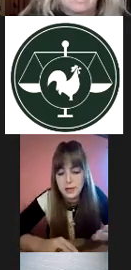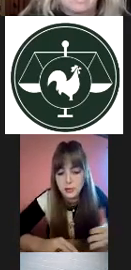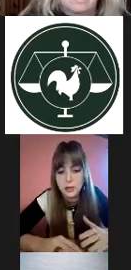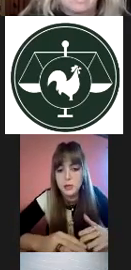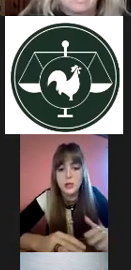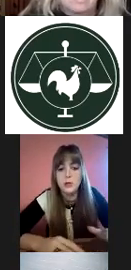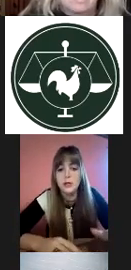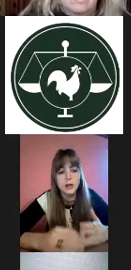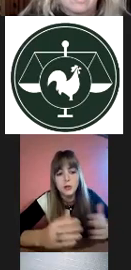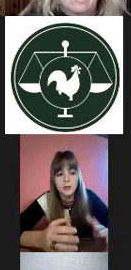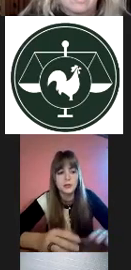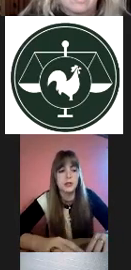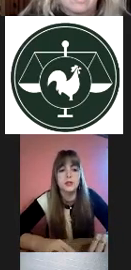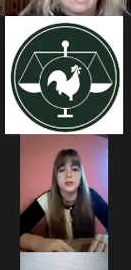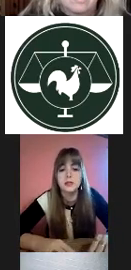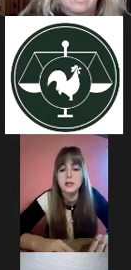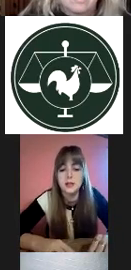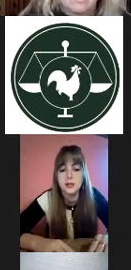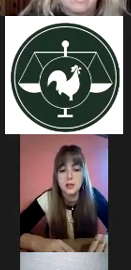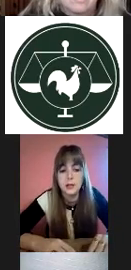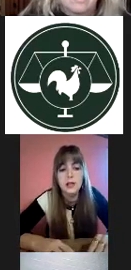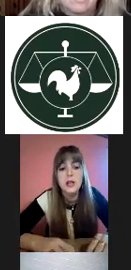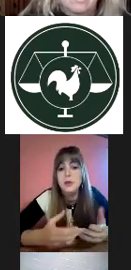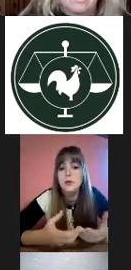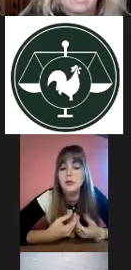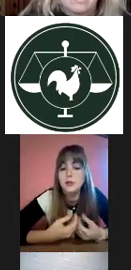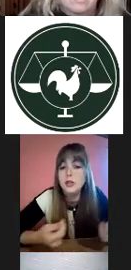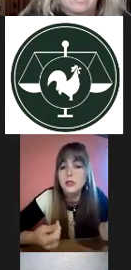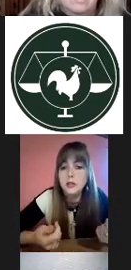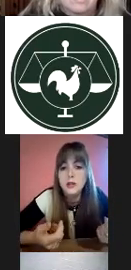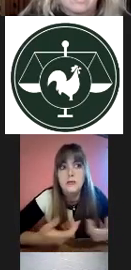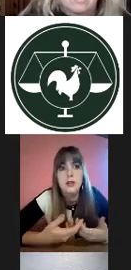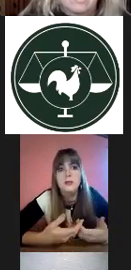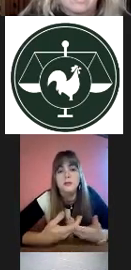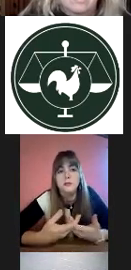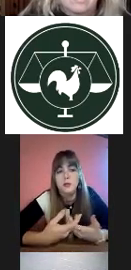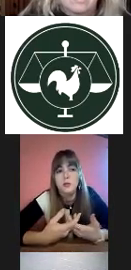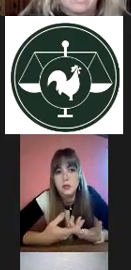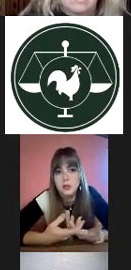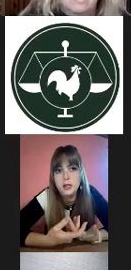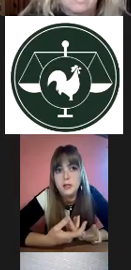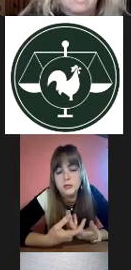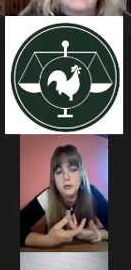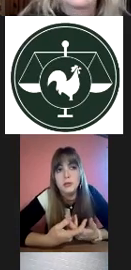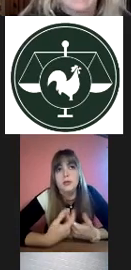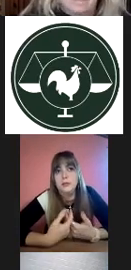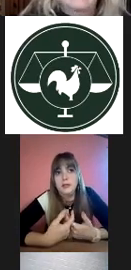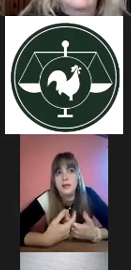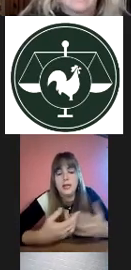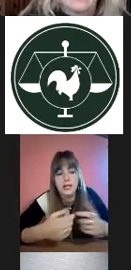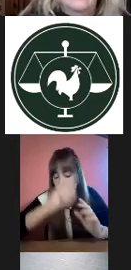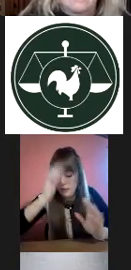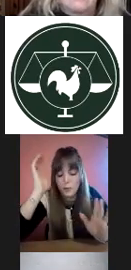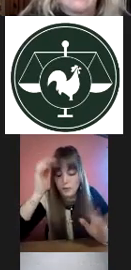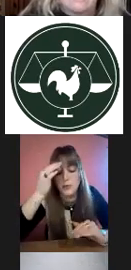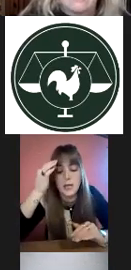para que sea responsable una ONG o una persona que se vaya a hacer cargo del animal. Pero bueno, todo eso fueron muchos años. Me acuerdo cuando empecé a